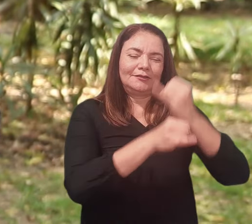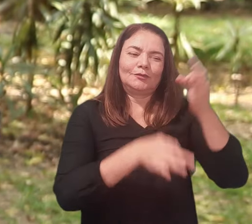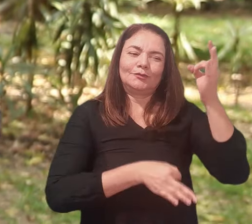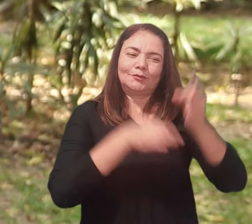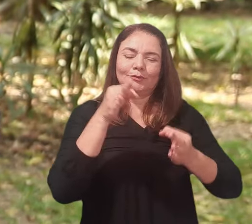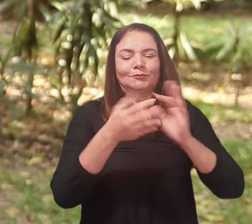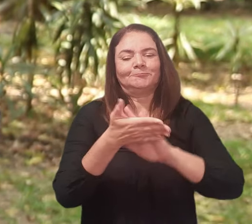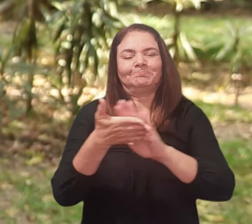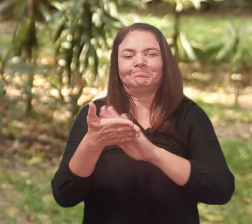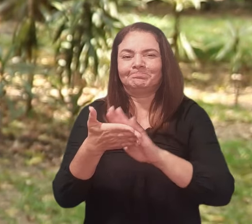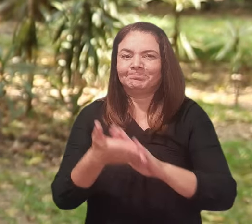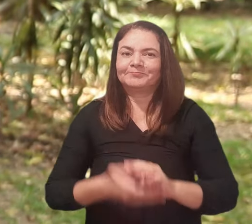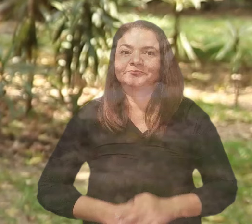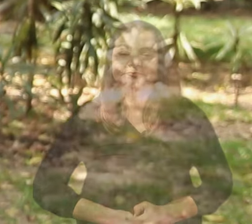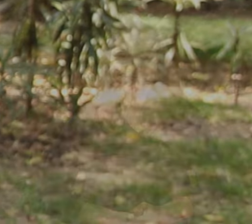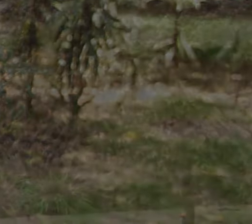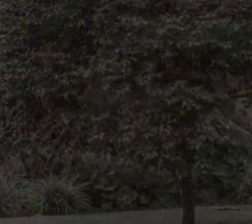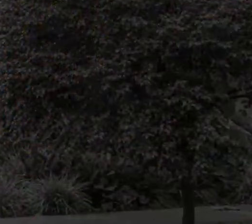su